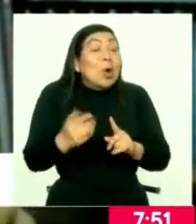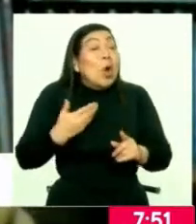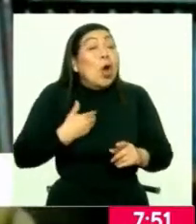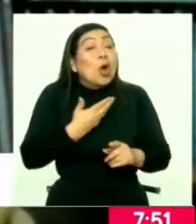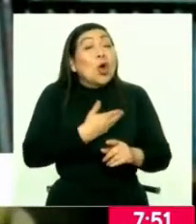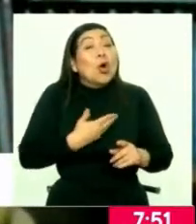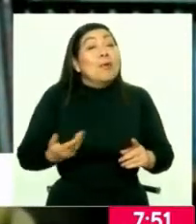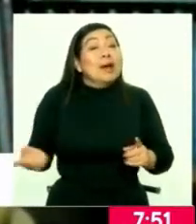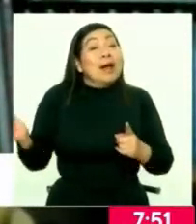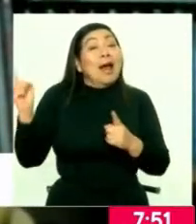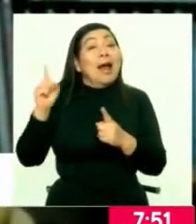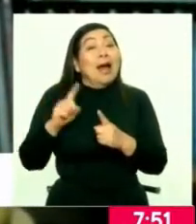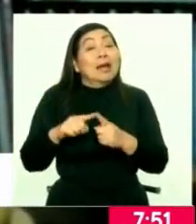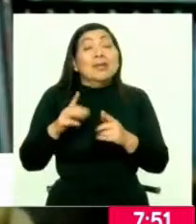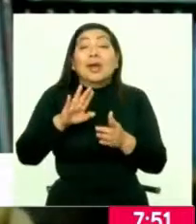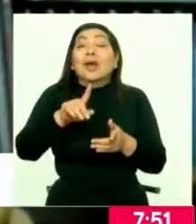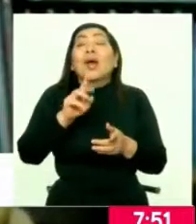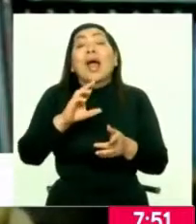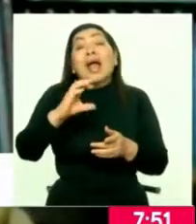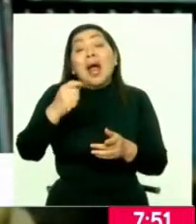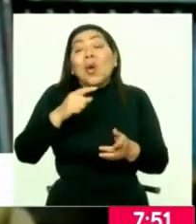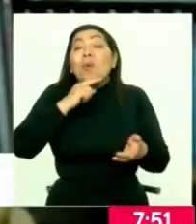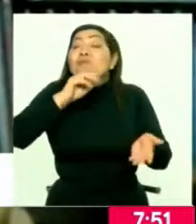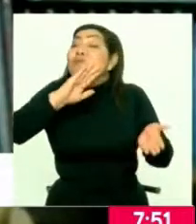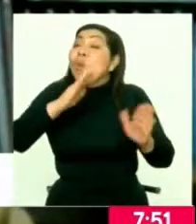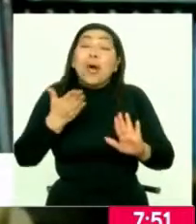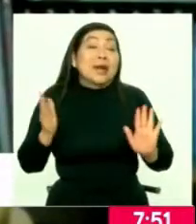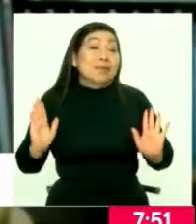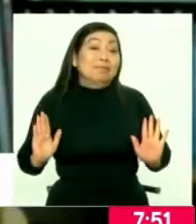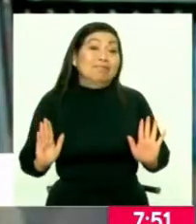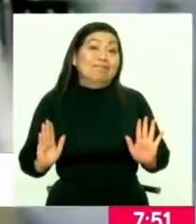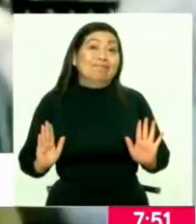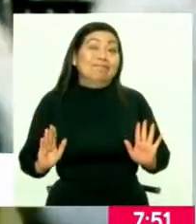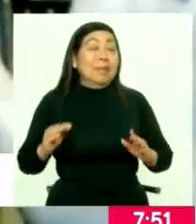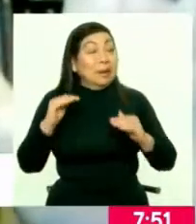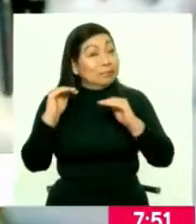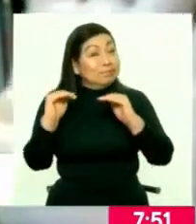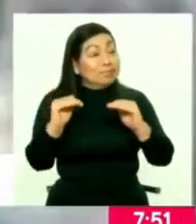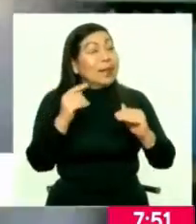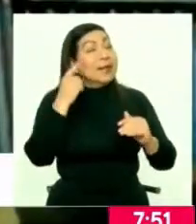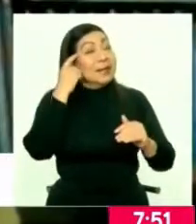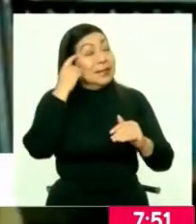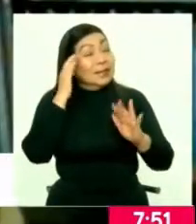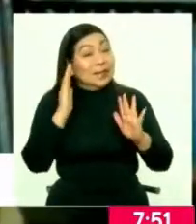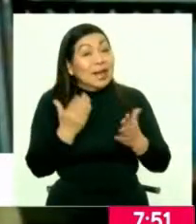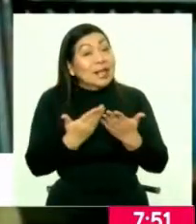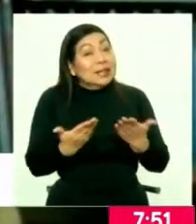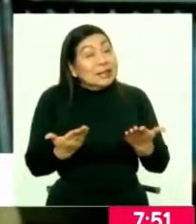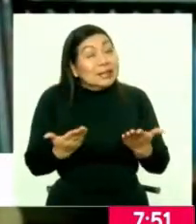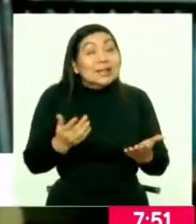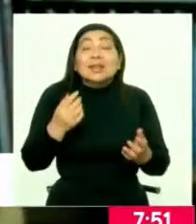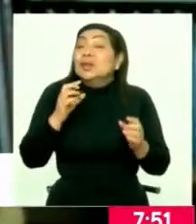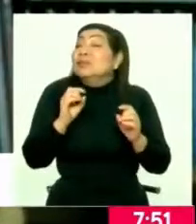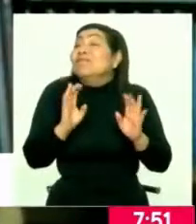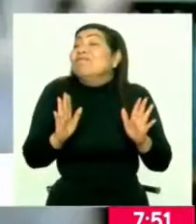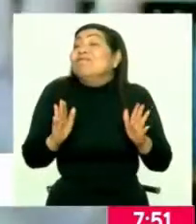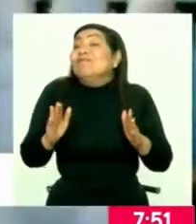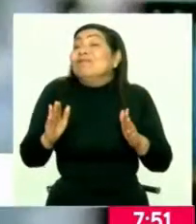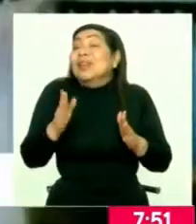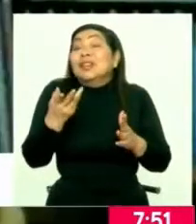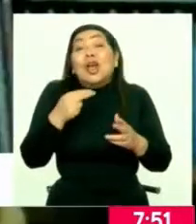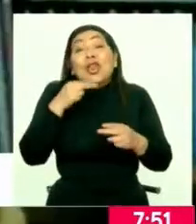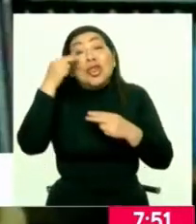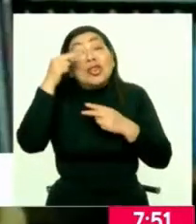gobernar hasta que muera, ¿no? Entonces, no está eso en el horizonte, pero ya sabes que las cosas son impredecibles en la escena